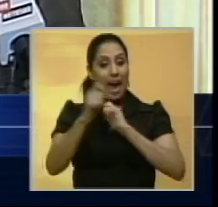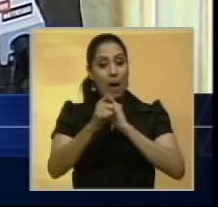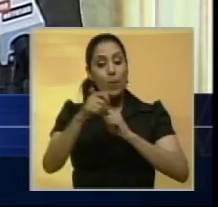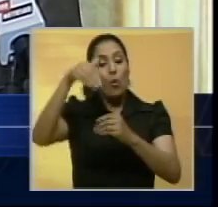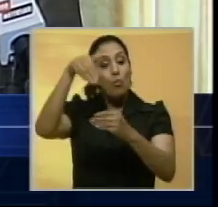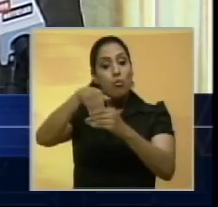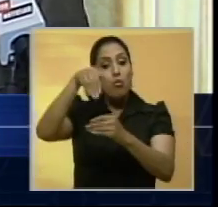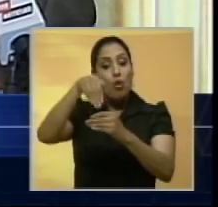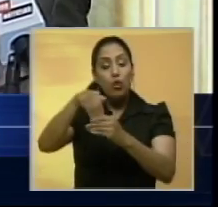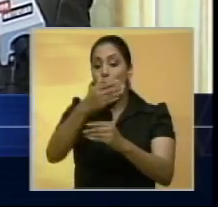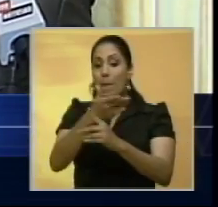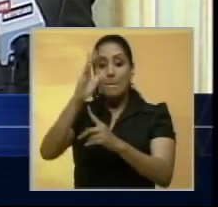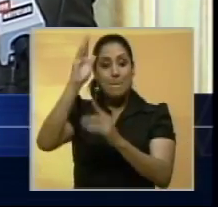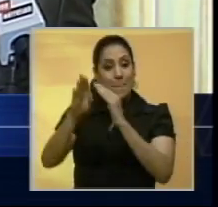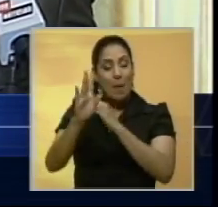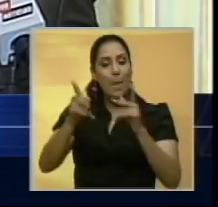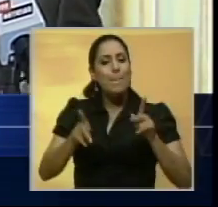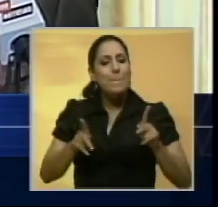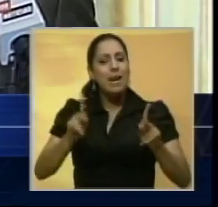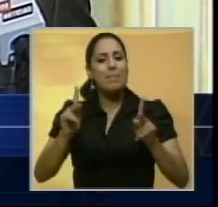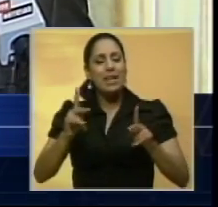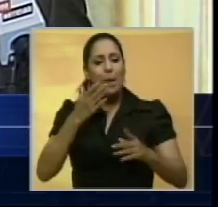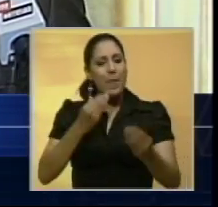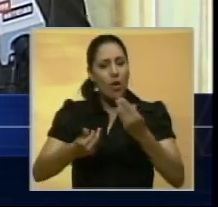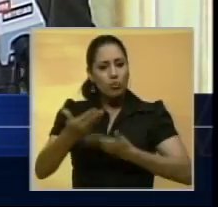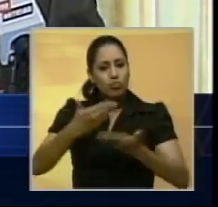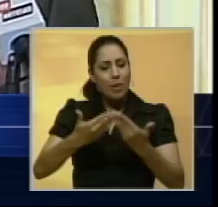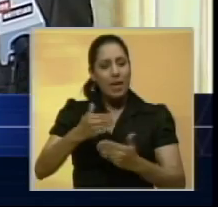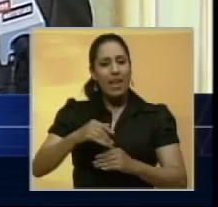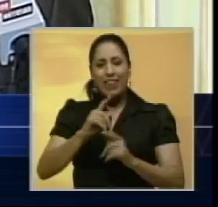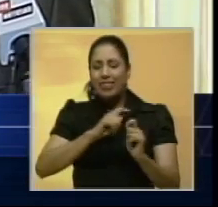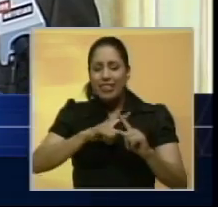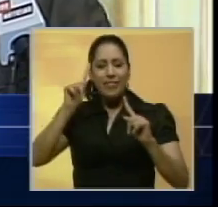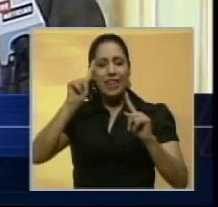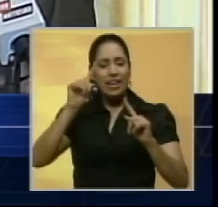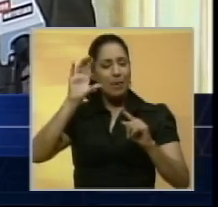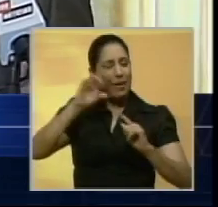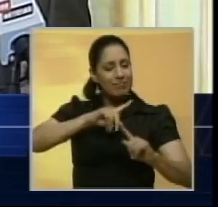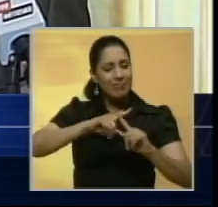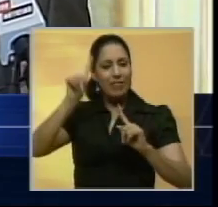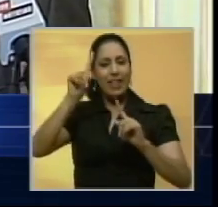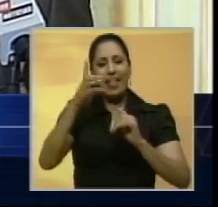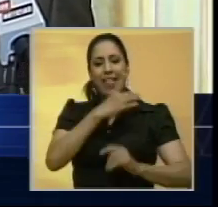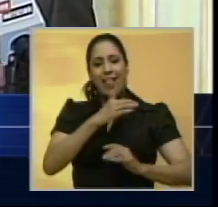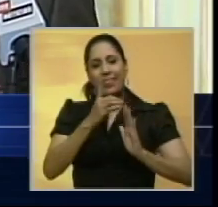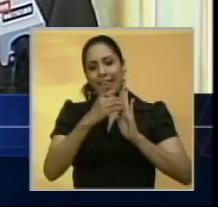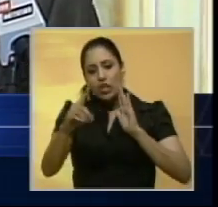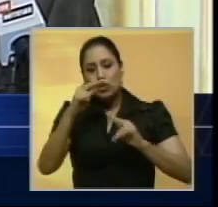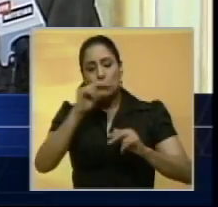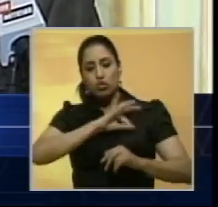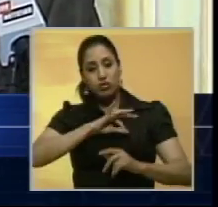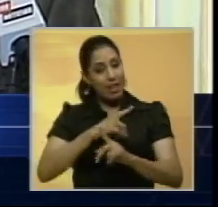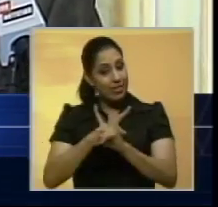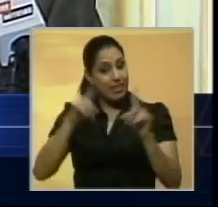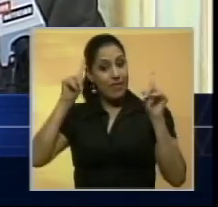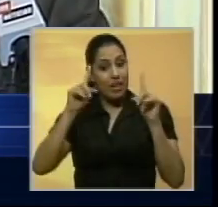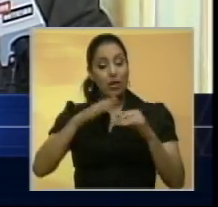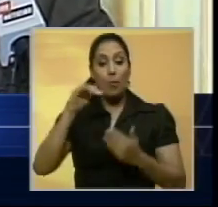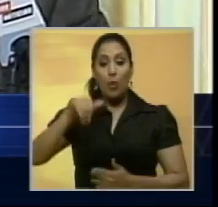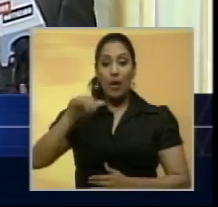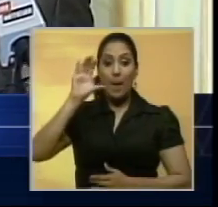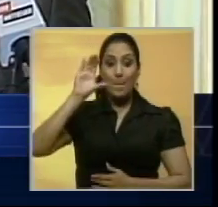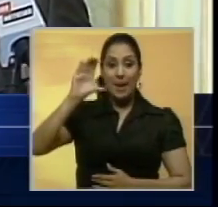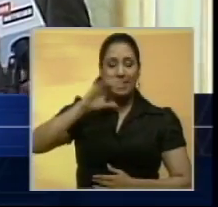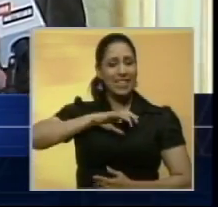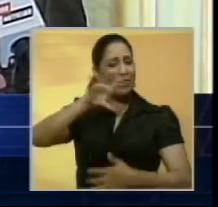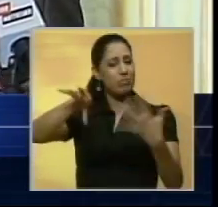voto y a través del referéndum que permita tener una economía distinta, un país distinto, unos derechos sociales distintos, porque el país está metido en